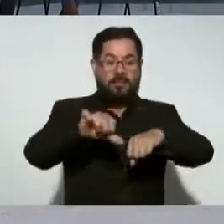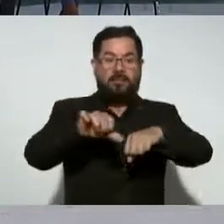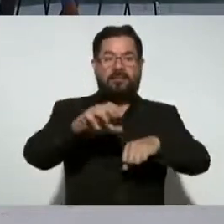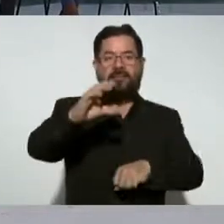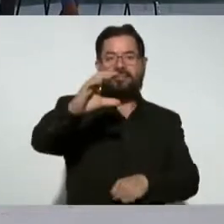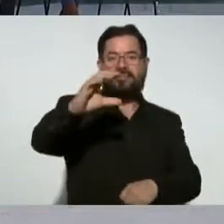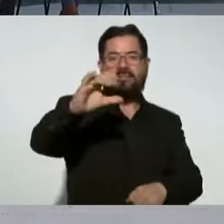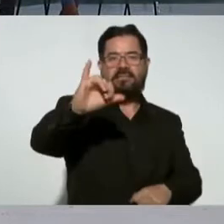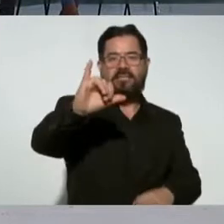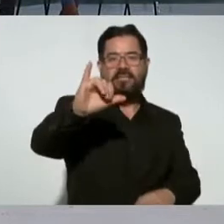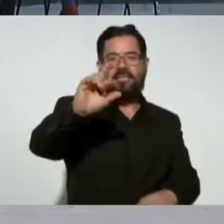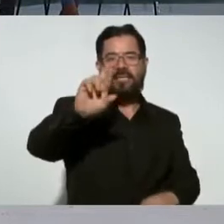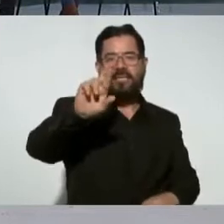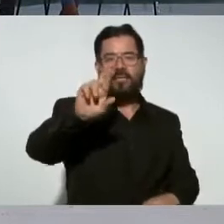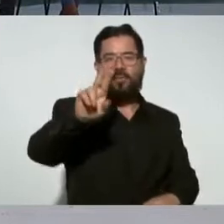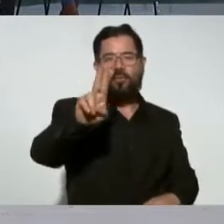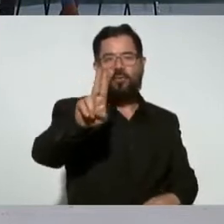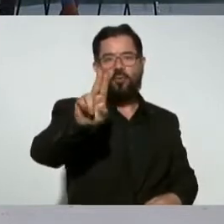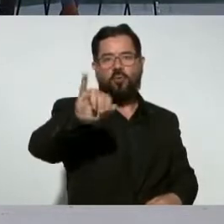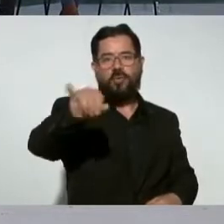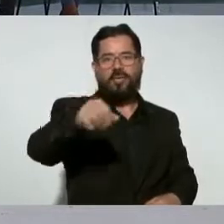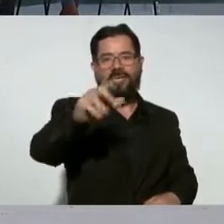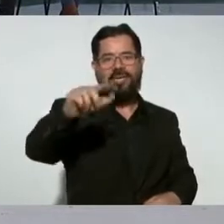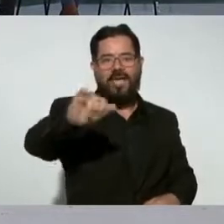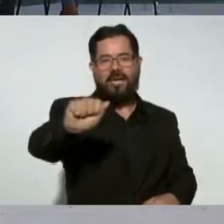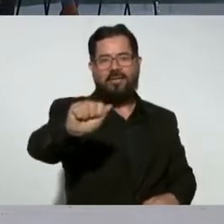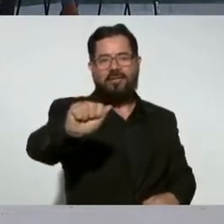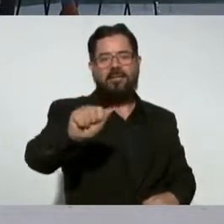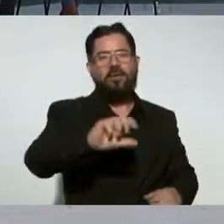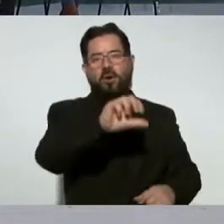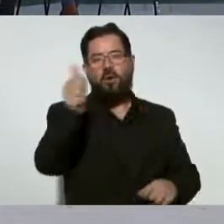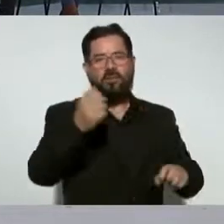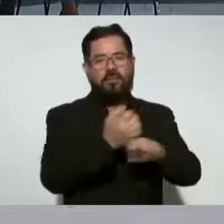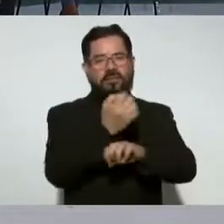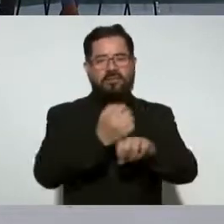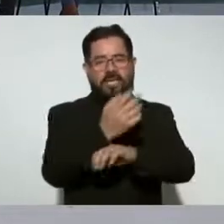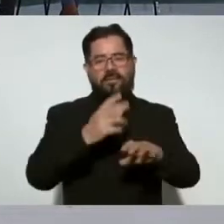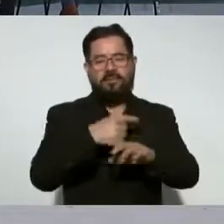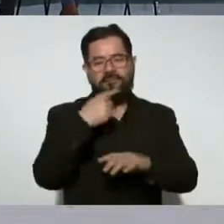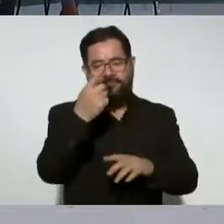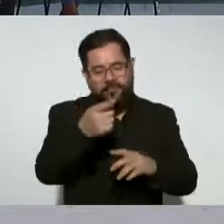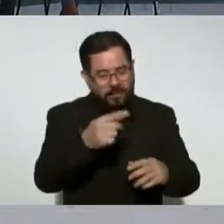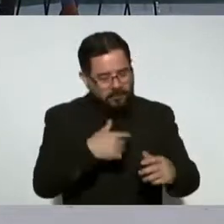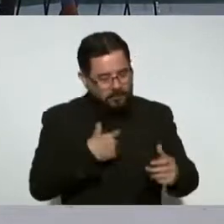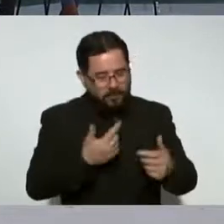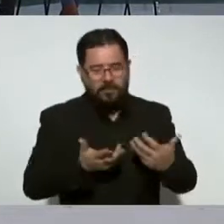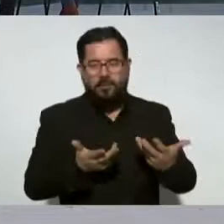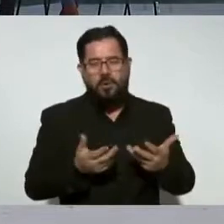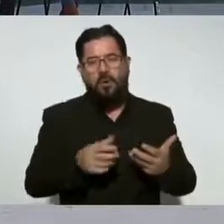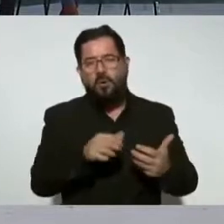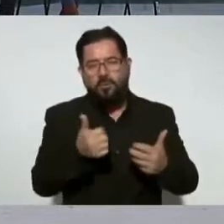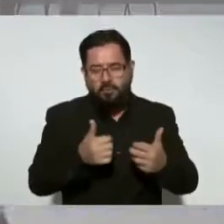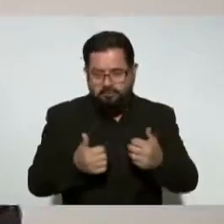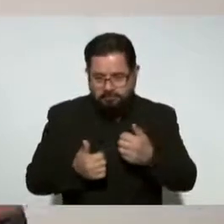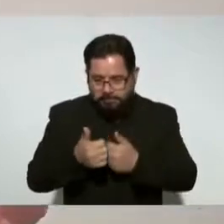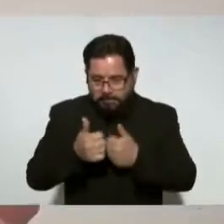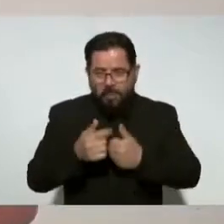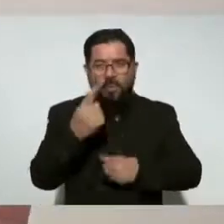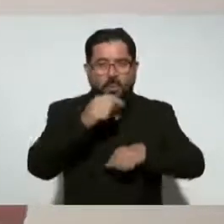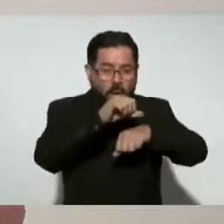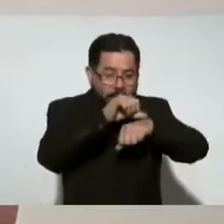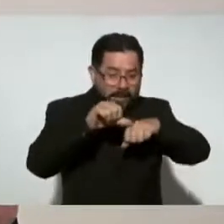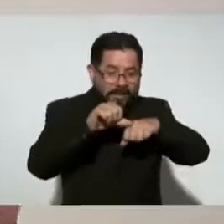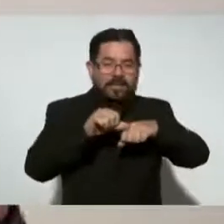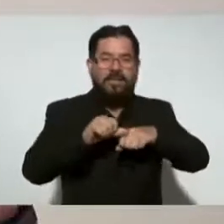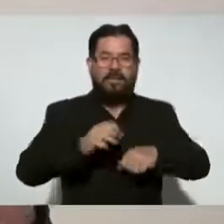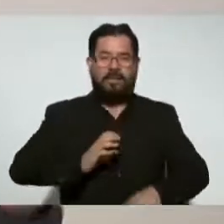que incluye, en pocos estados se tiene, y no estoy haciendo una competencia, es una reflexión nada más, que es la cirugía del cáncer,